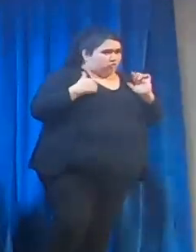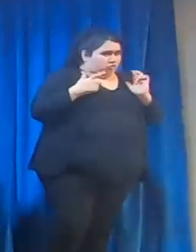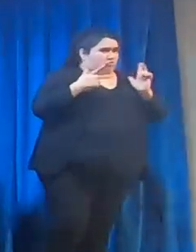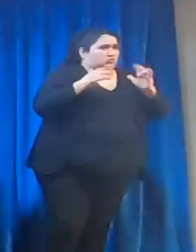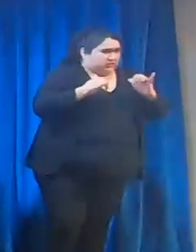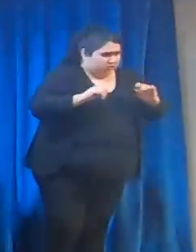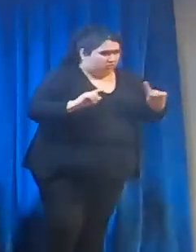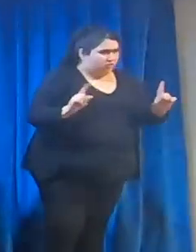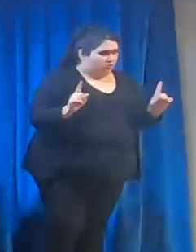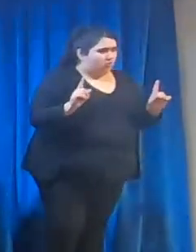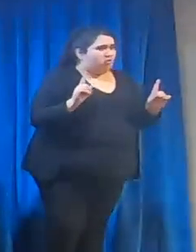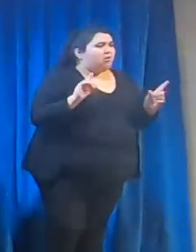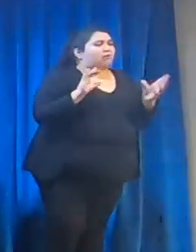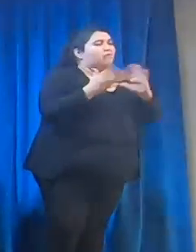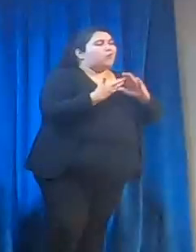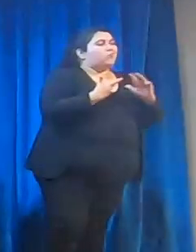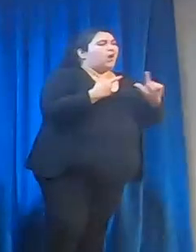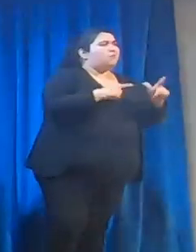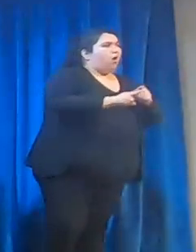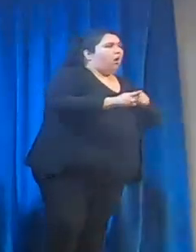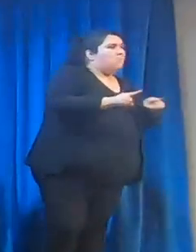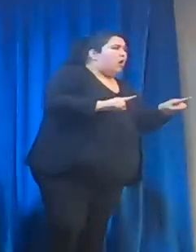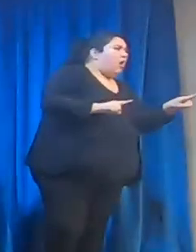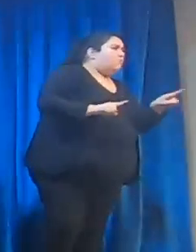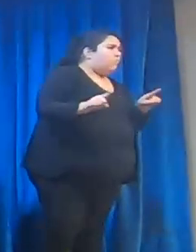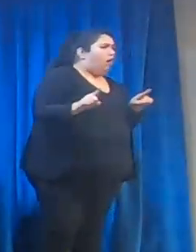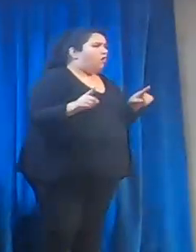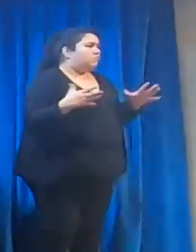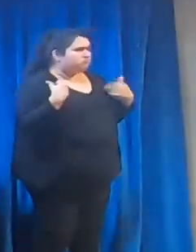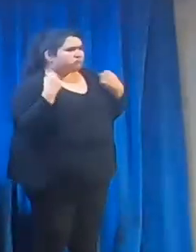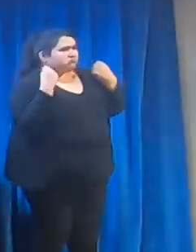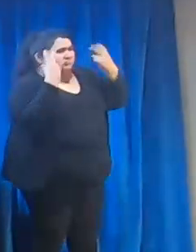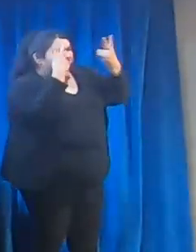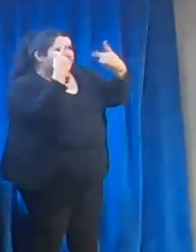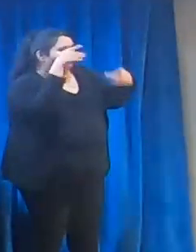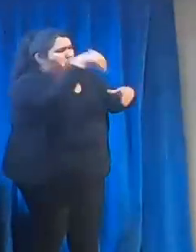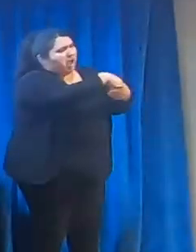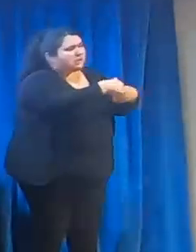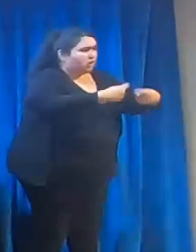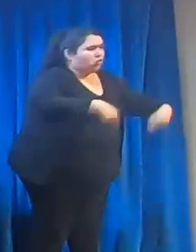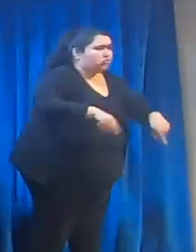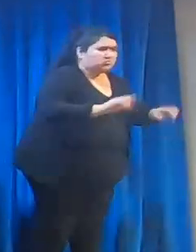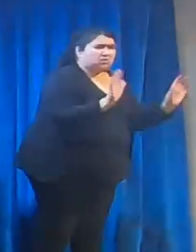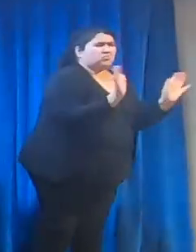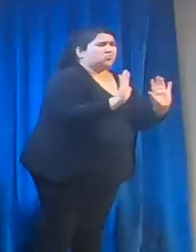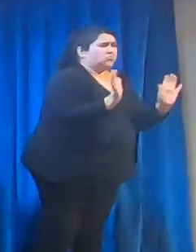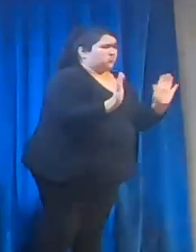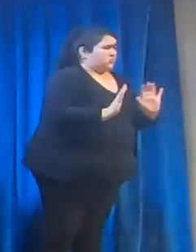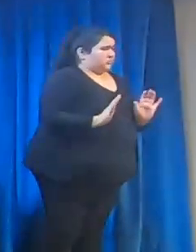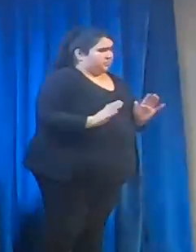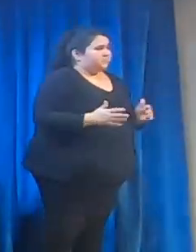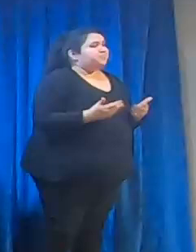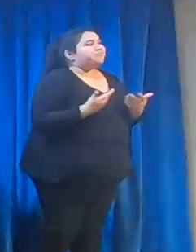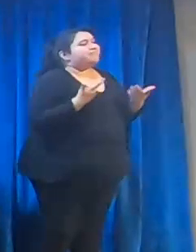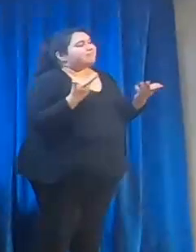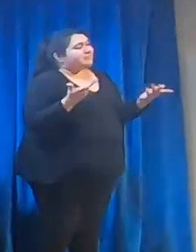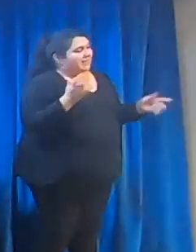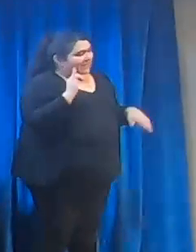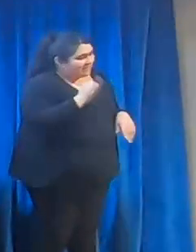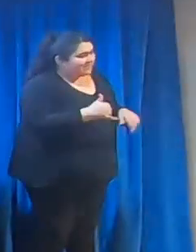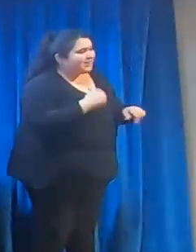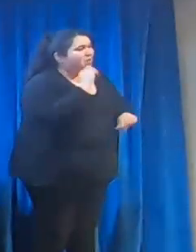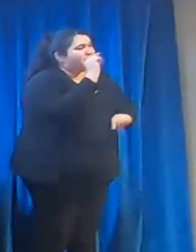porque tampoco se trata de generar que uno se inmole y se meta en el medio. Los chicos no van a hacer eso. Pero sí pueden empezar